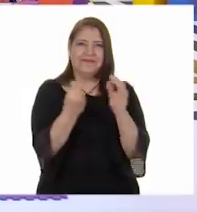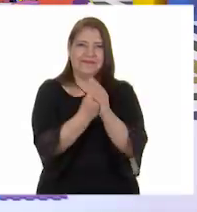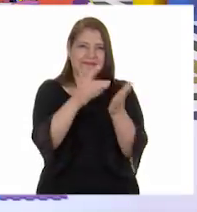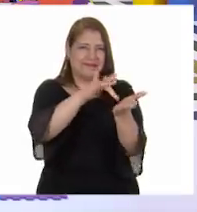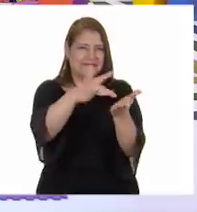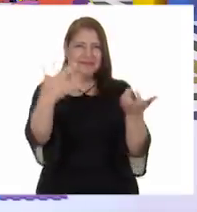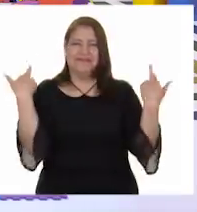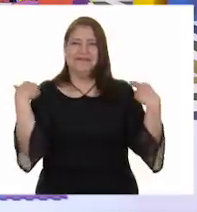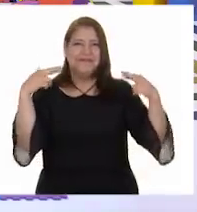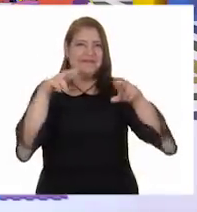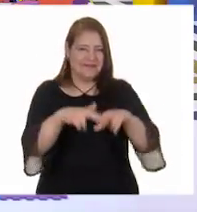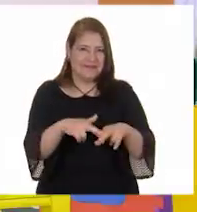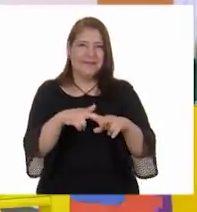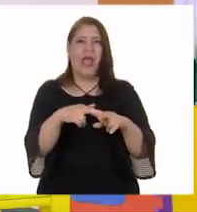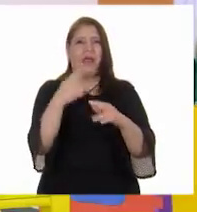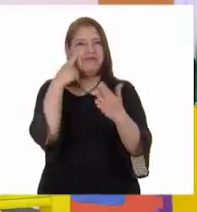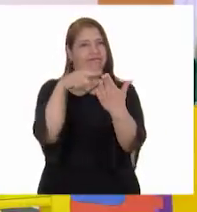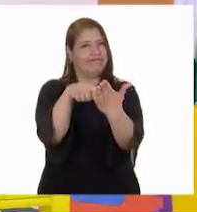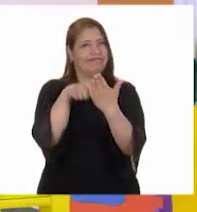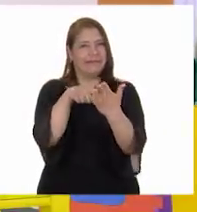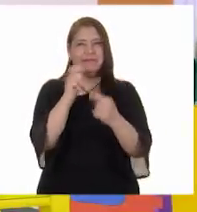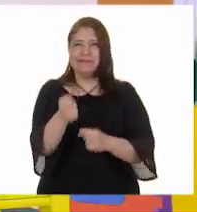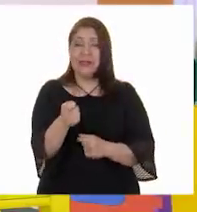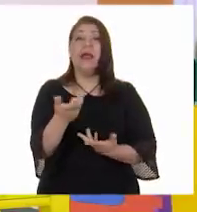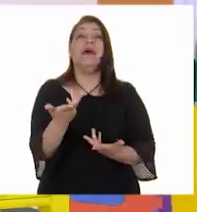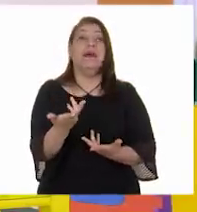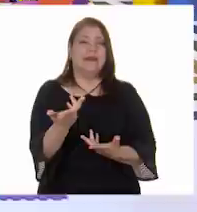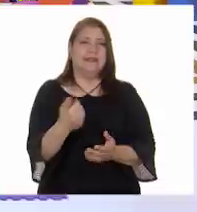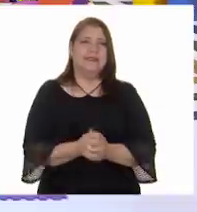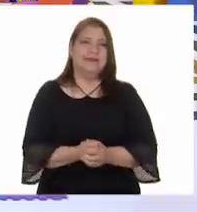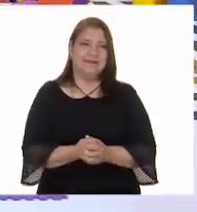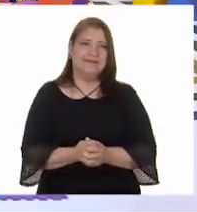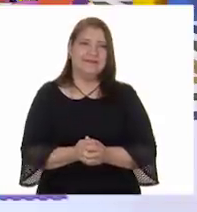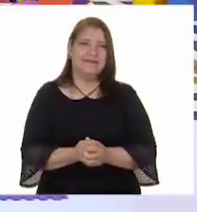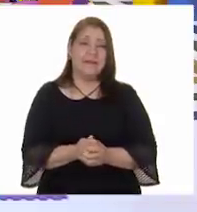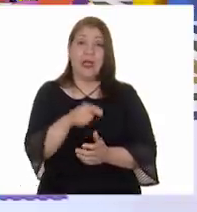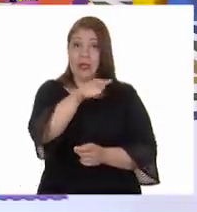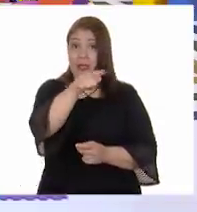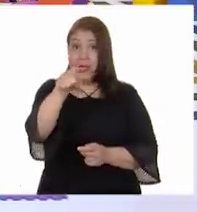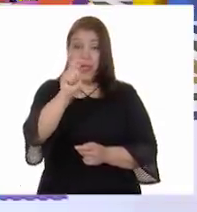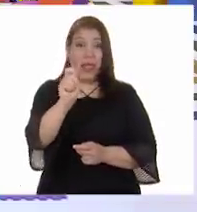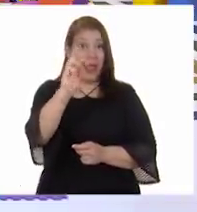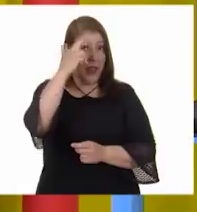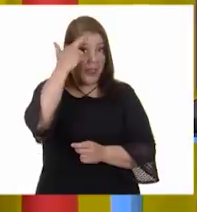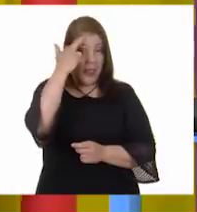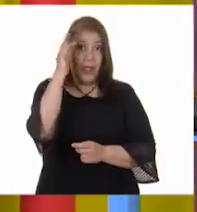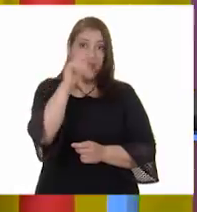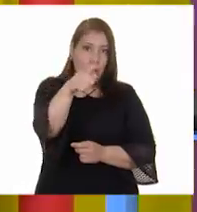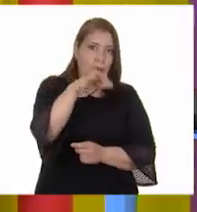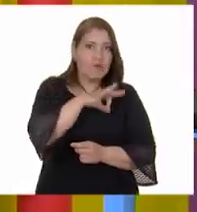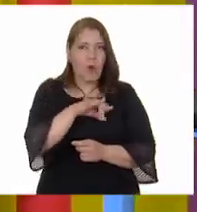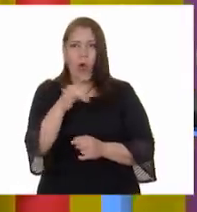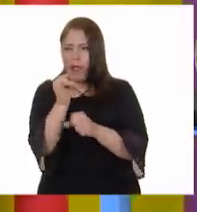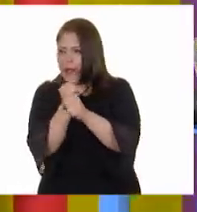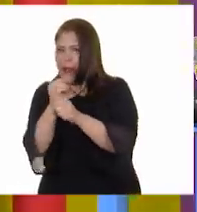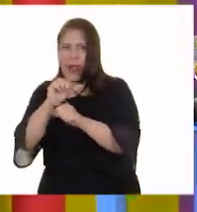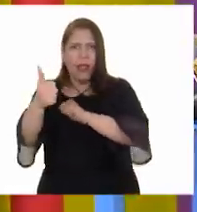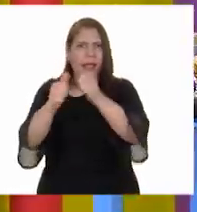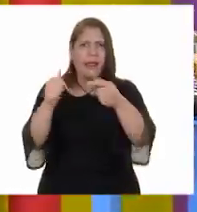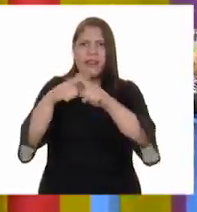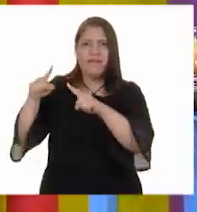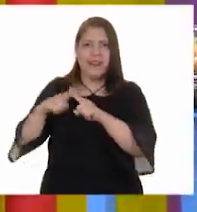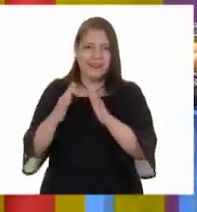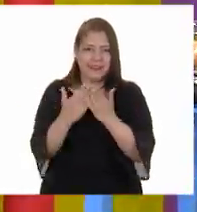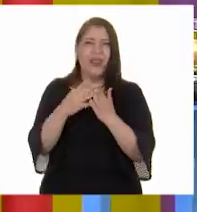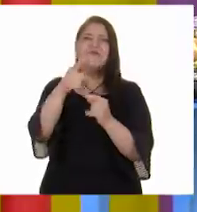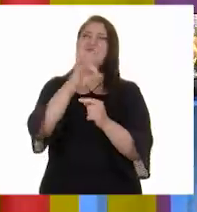gracias por esta demostración. Gracias, Fernanda. Gracias. A ti te recuerdo, si te es posible, consulta otros libros y comenta el tema de hoy